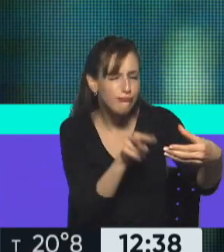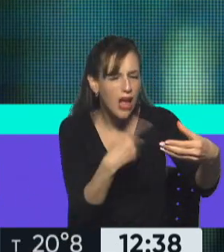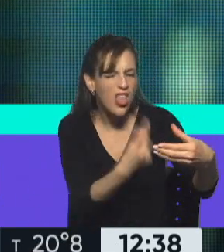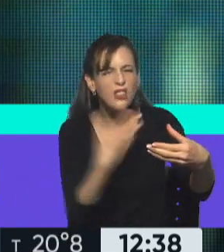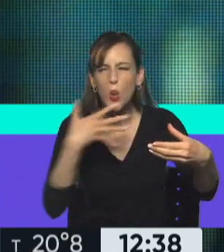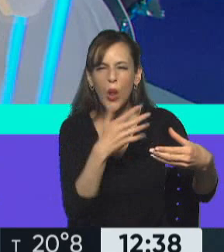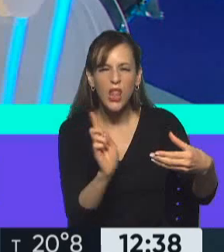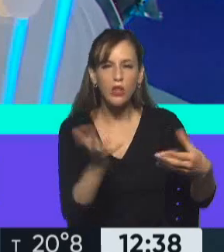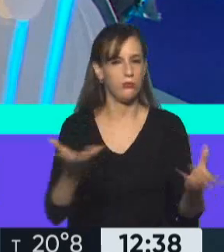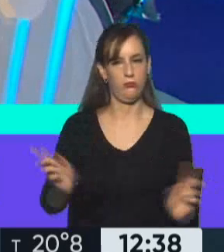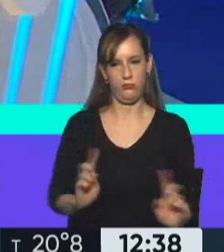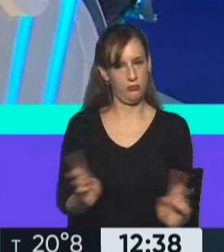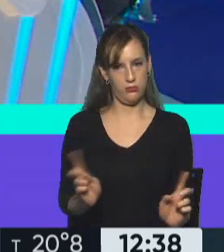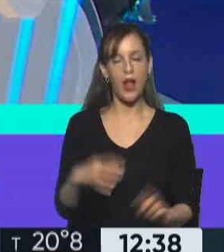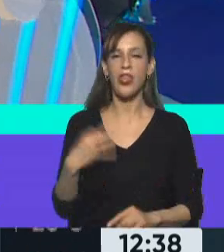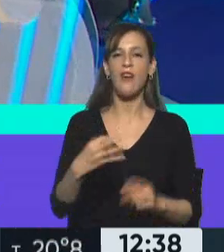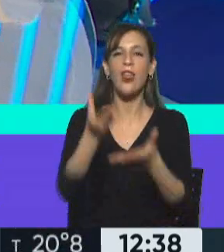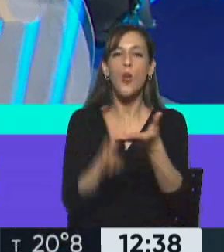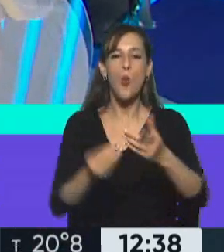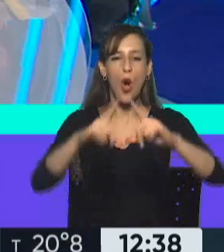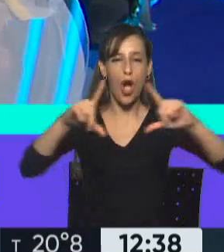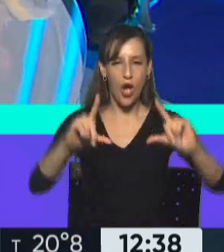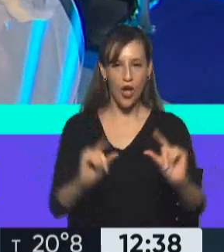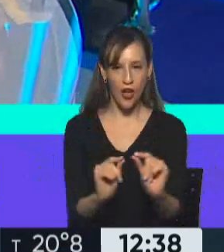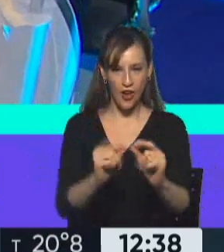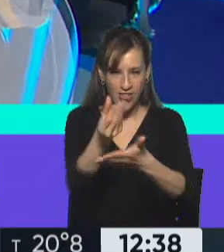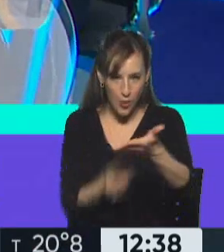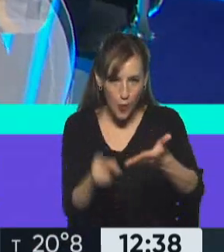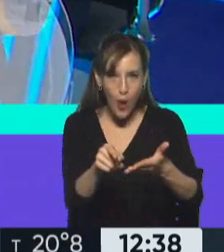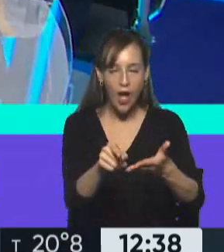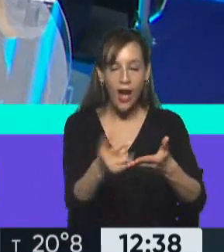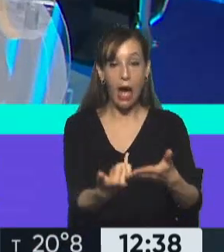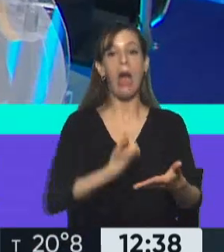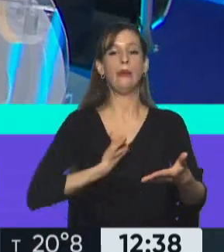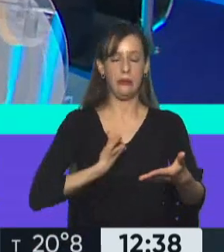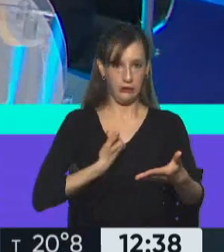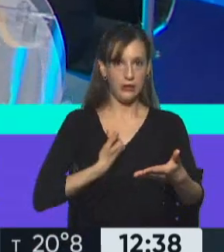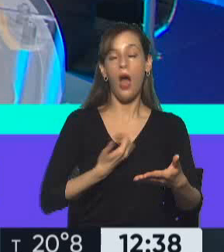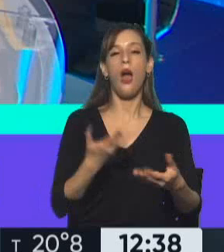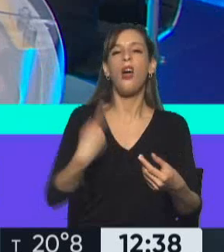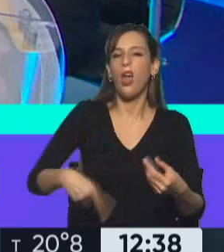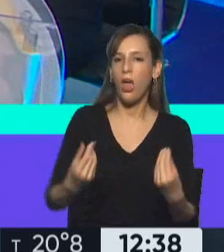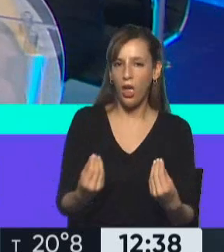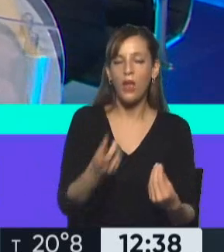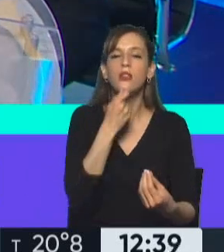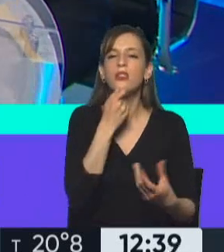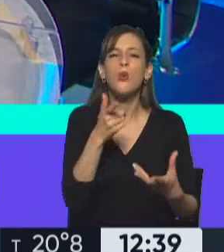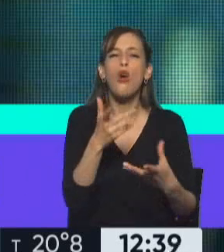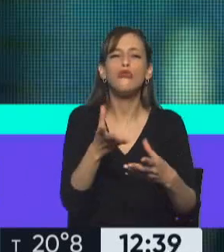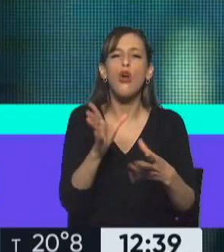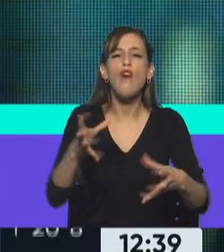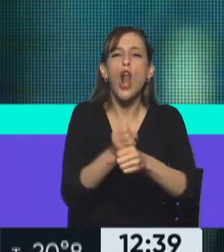los octógono exactos que no se explican simplemente si uno come si algo que está empaquetado